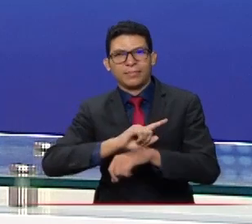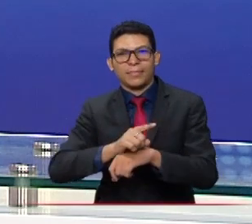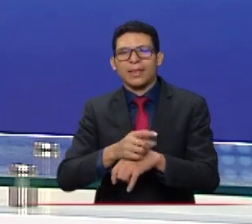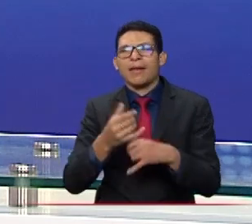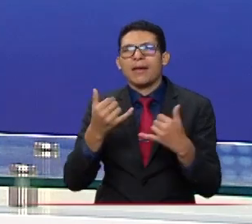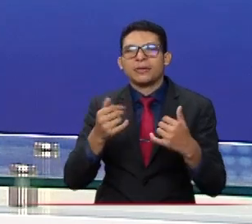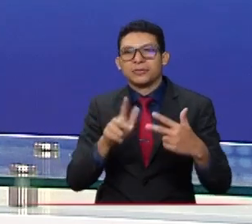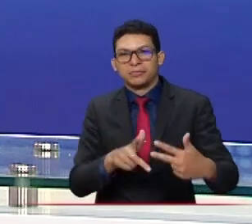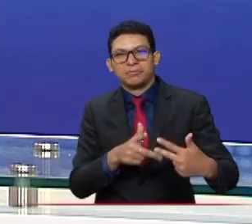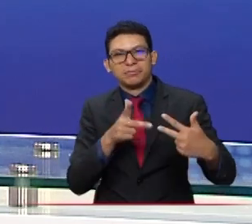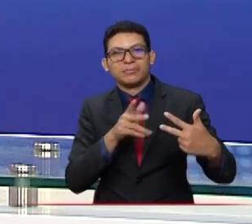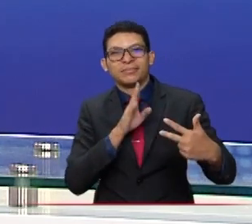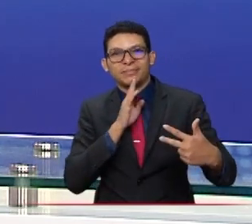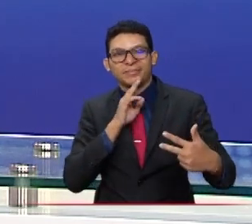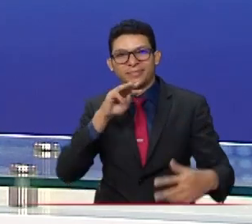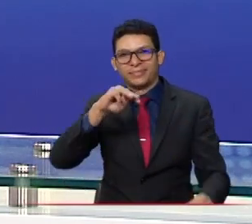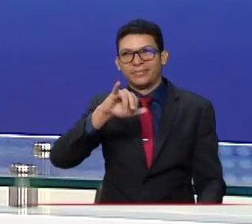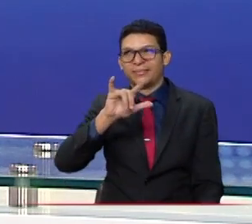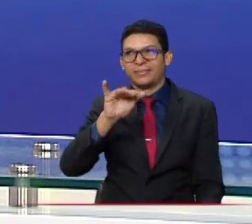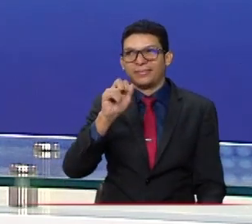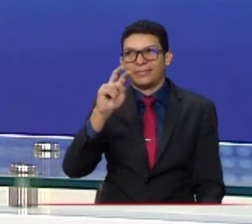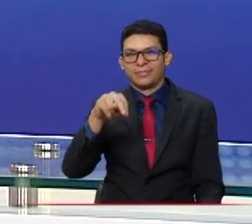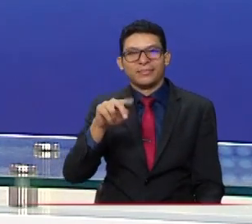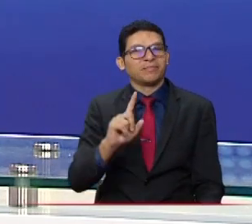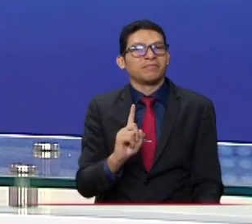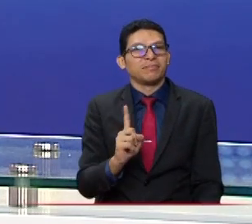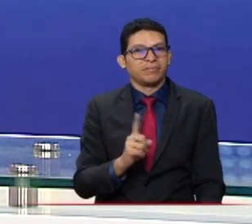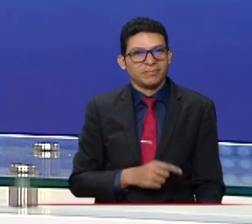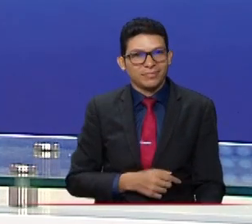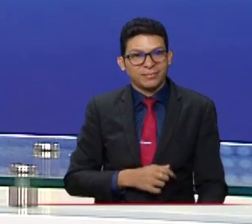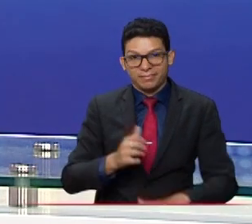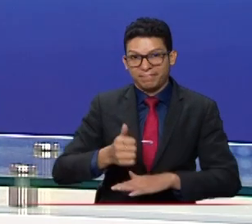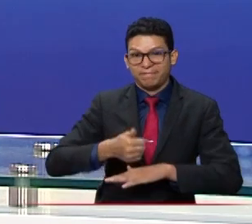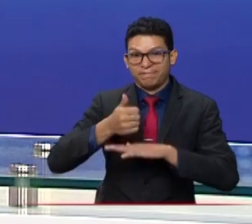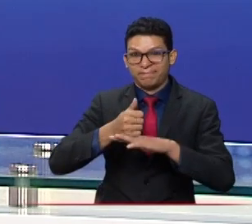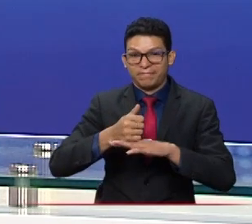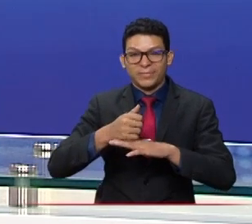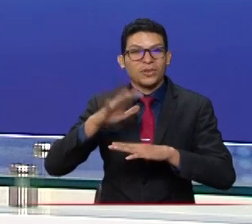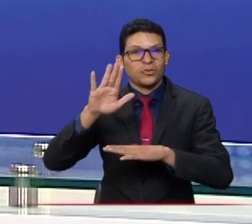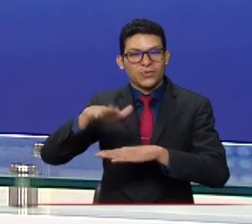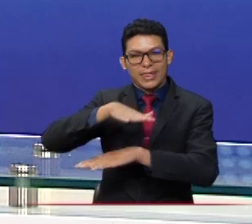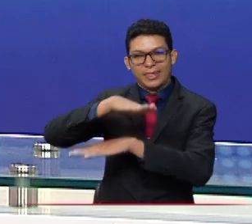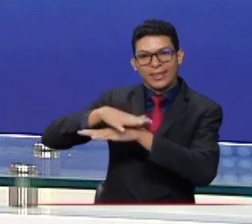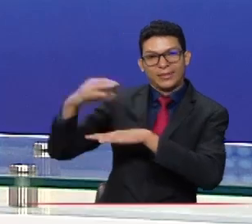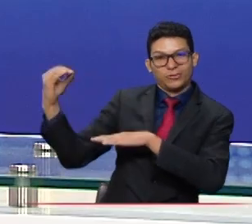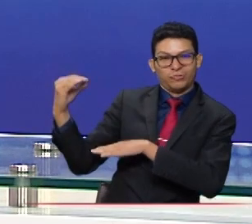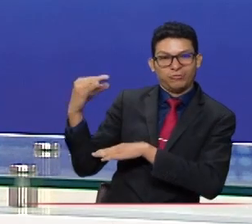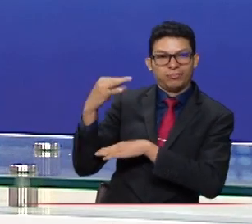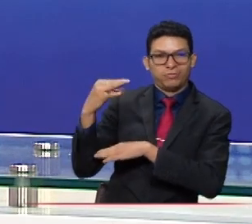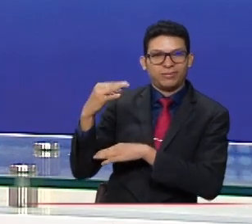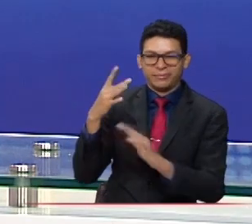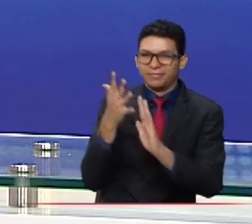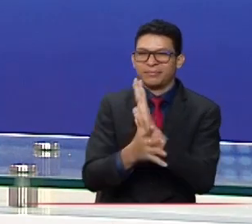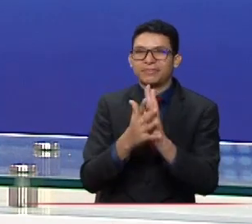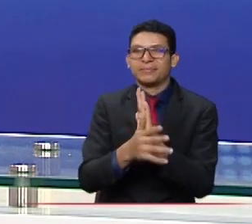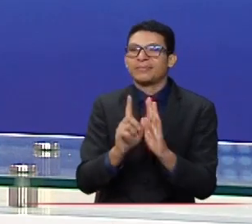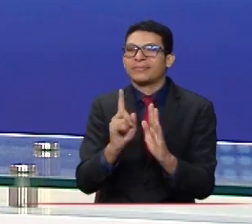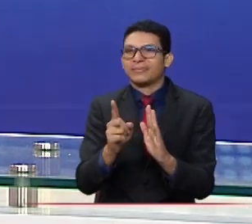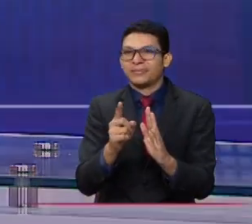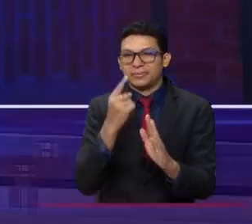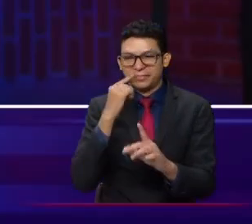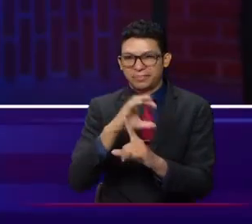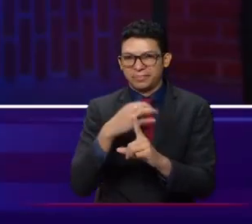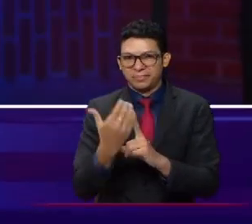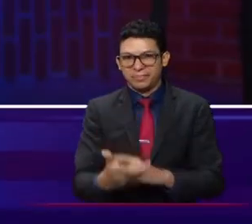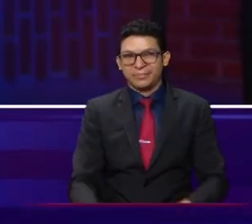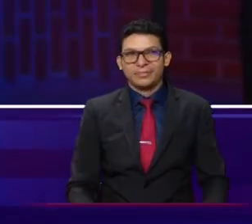A esta hora conectamos con Milton Medina, quien es el director de Tardes del Sol. Nos tiene información relacionada con el entretenimiento y la